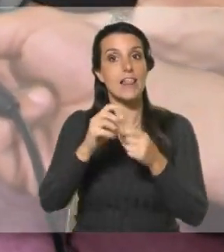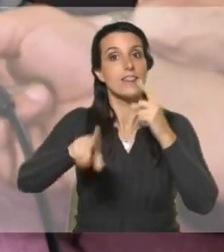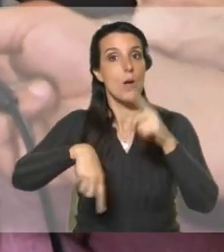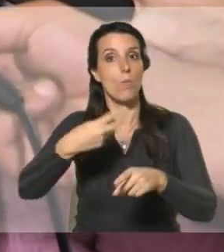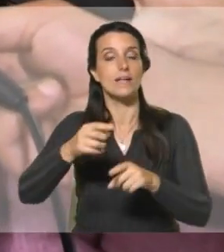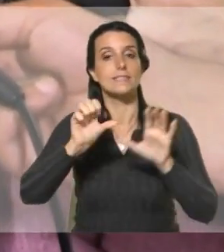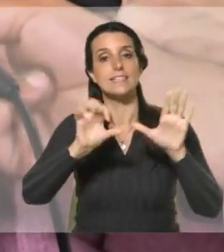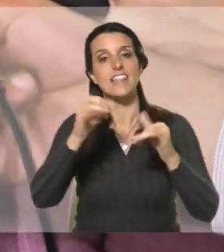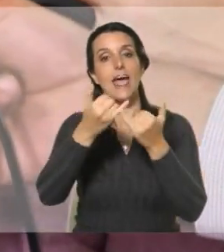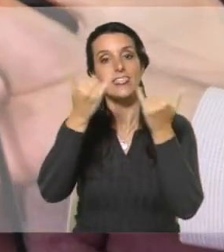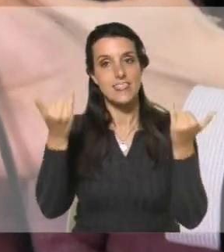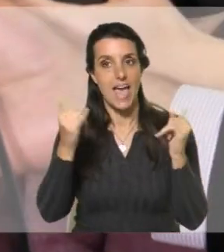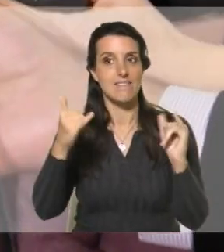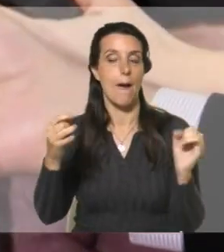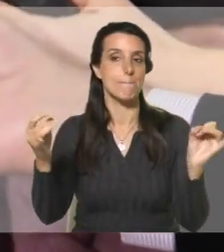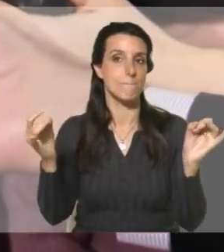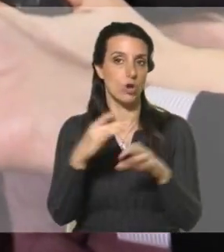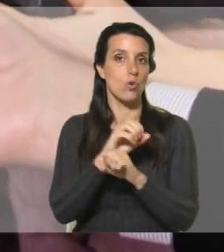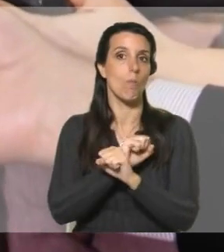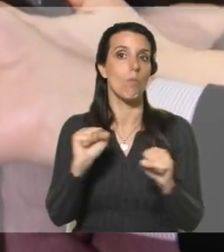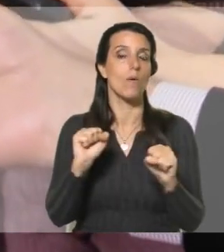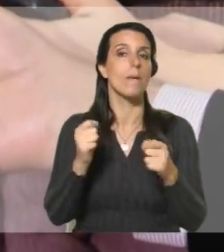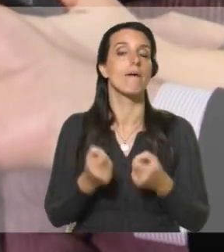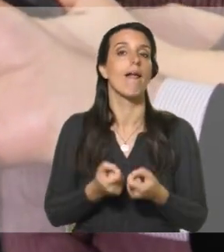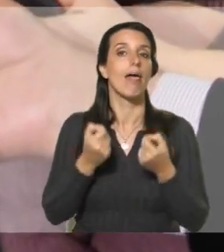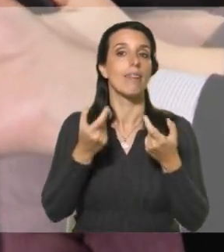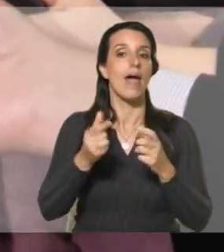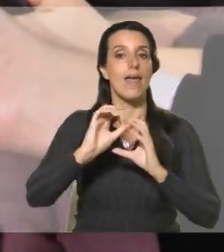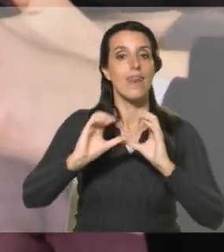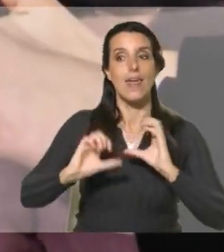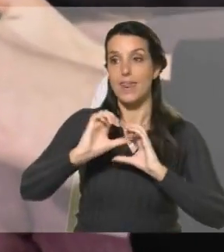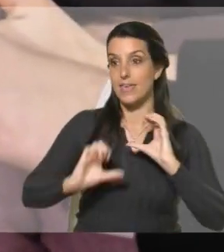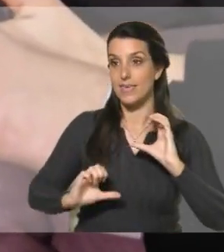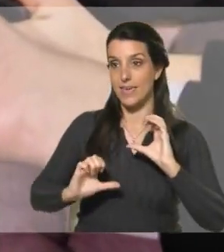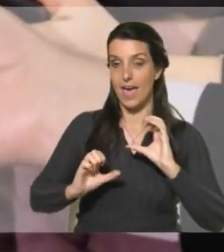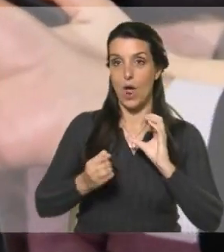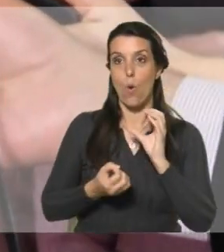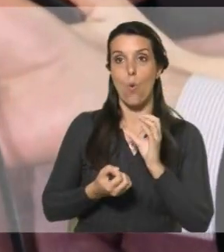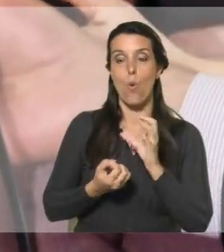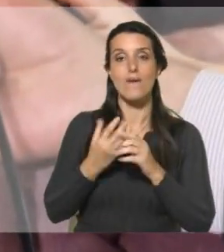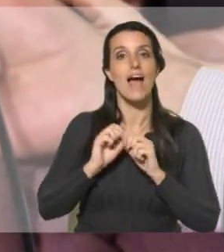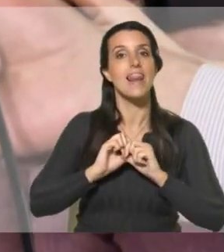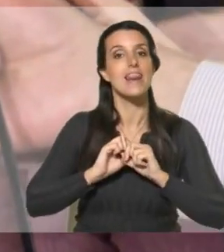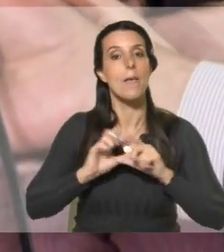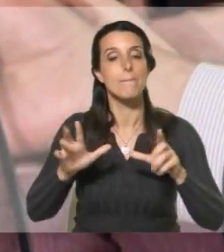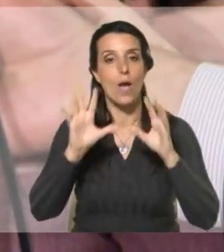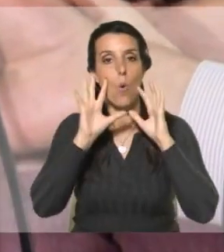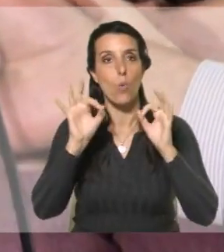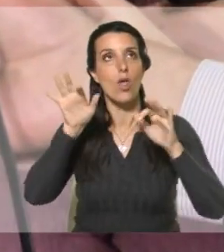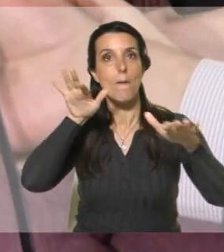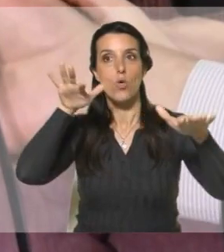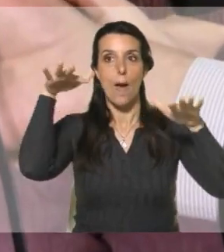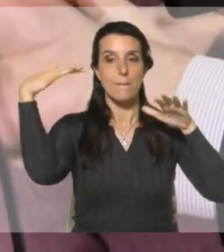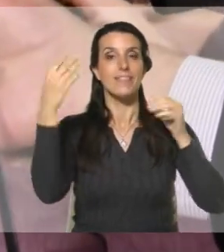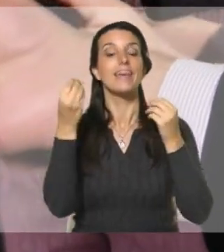en unos 60 días, ya estarían disponibles para brindar la energía renovable, limpia y con el cuidado del medio ambiente que